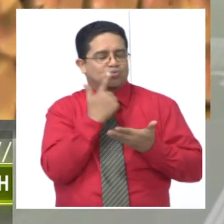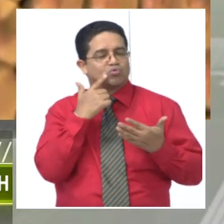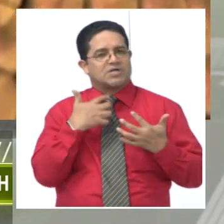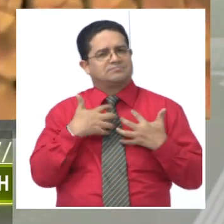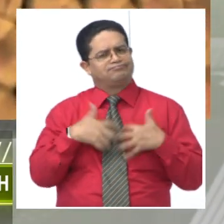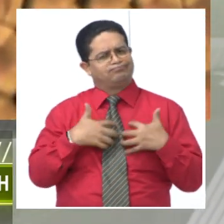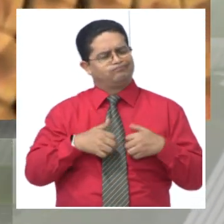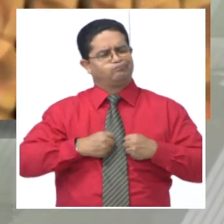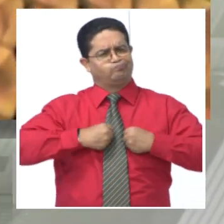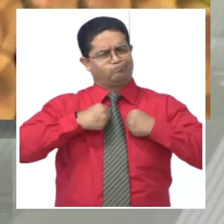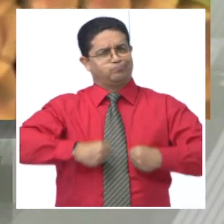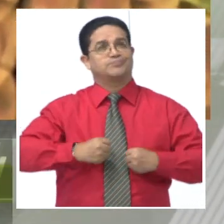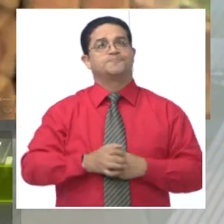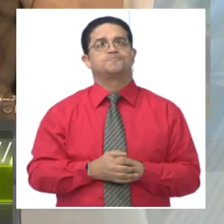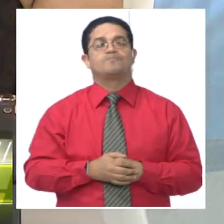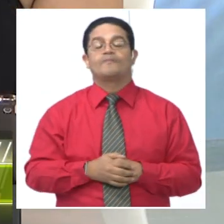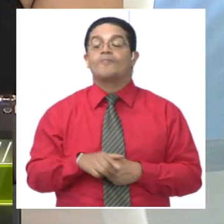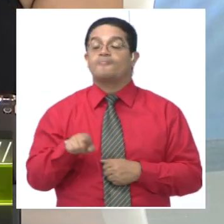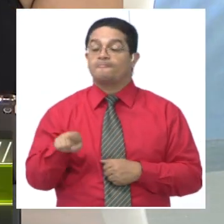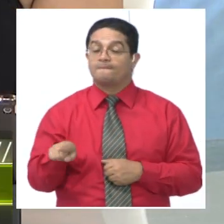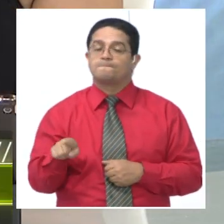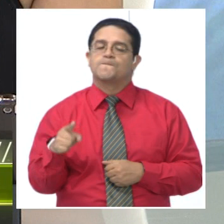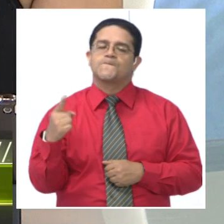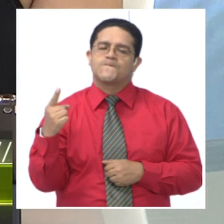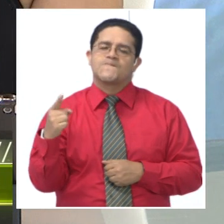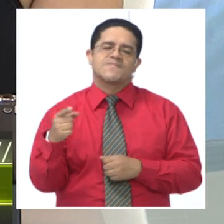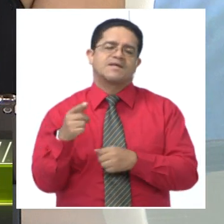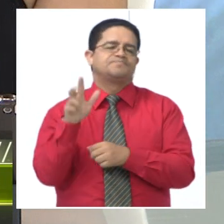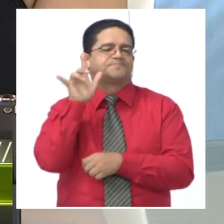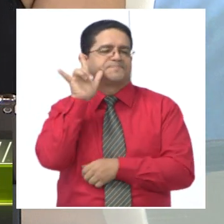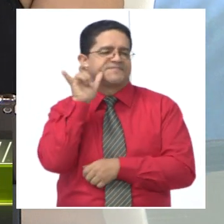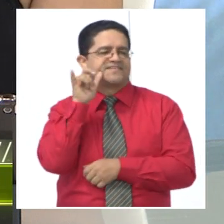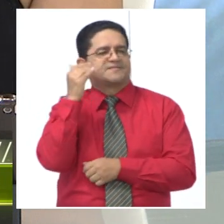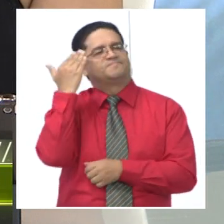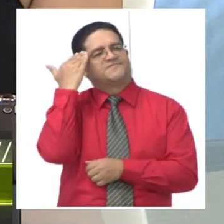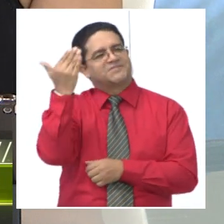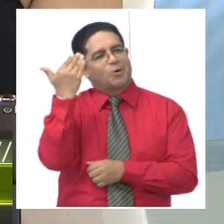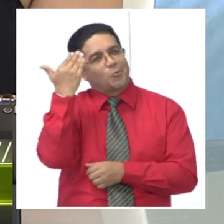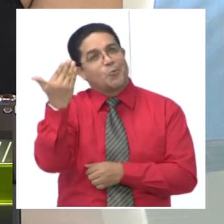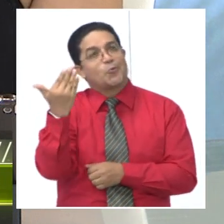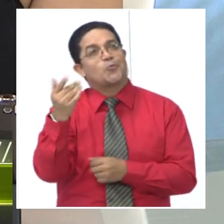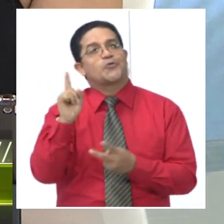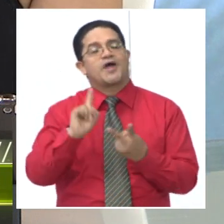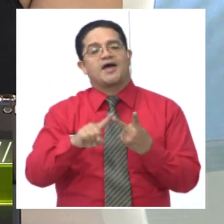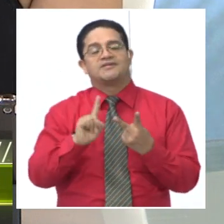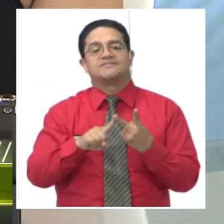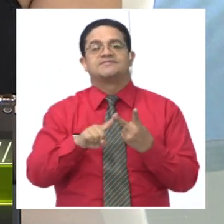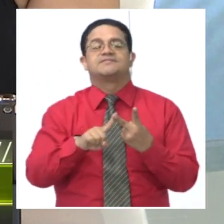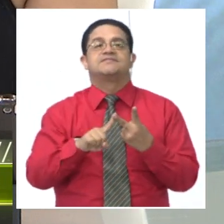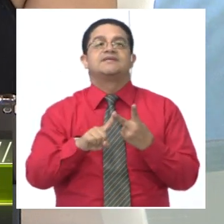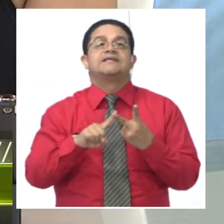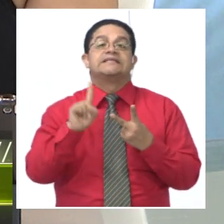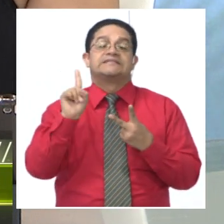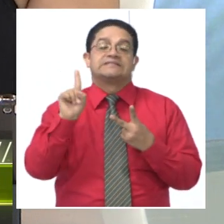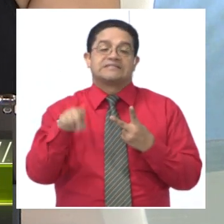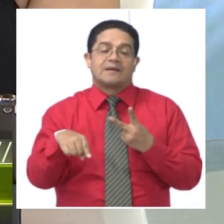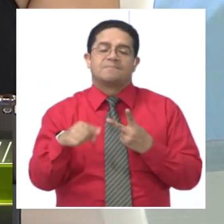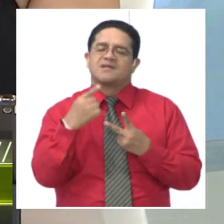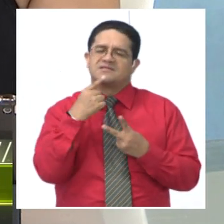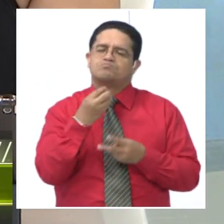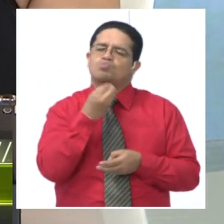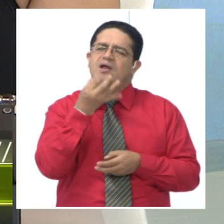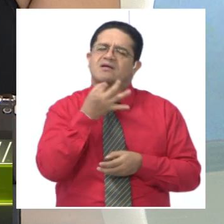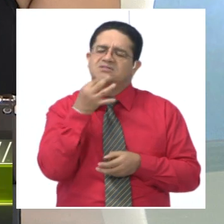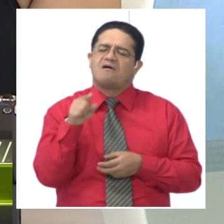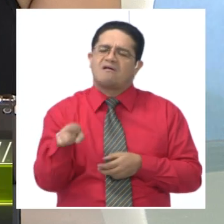tratamiento. Tenemos por acá saludos también de algunos usuarios. Efraín está conectado por acá, nos manda saludos. También Fernando dice, buenas tardes, saludos